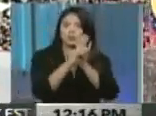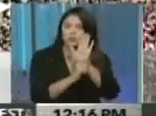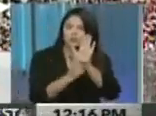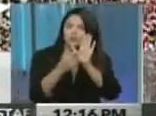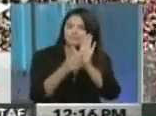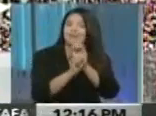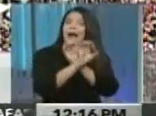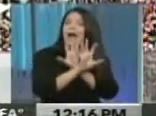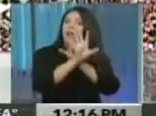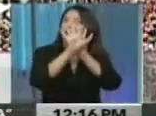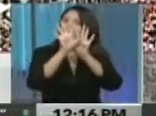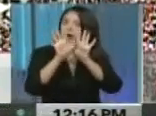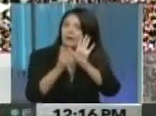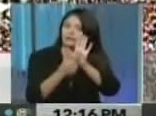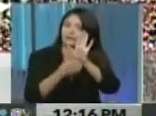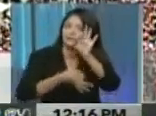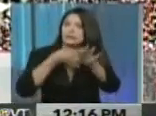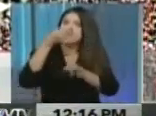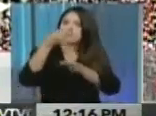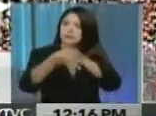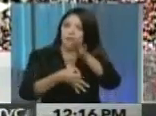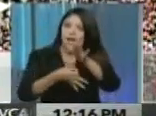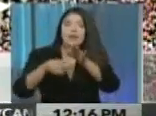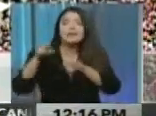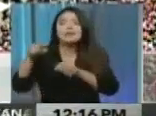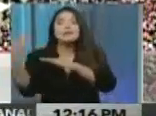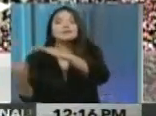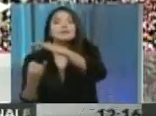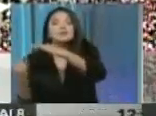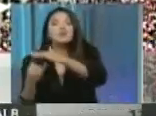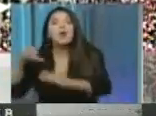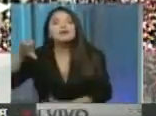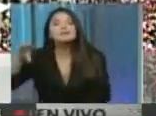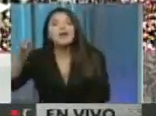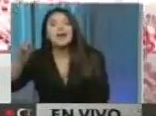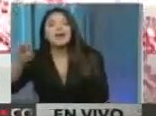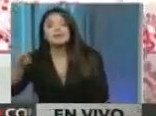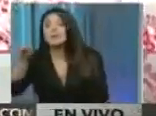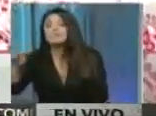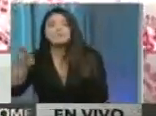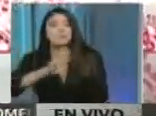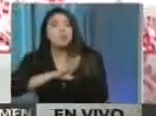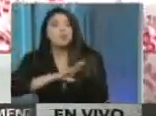clara y el CNE tiene sus normas